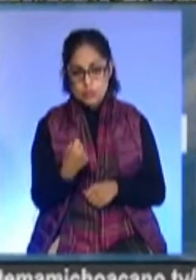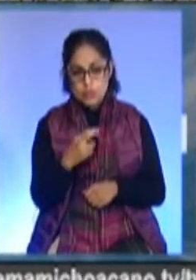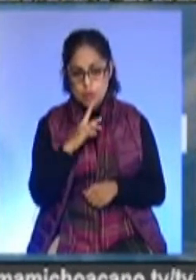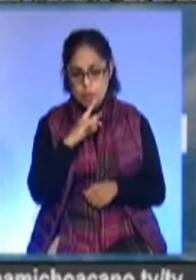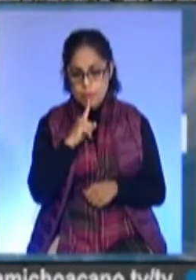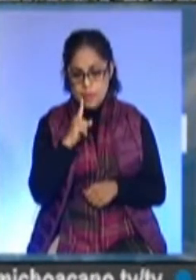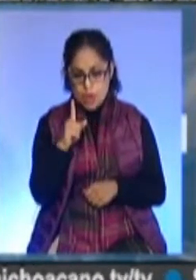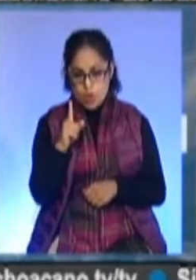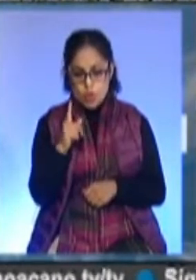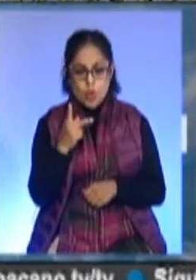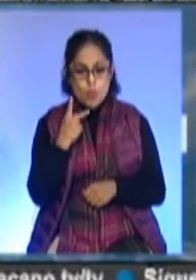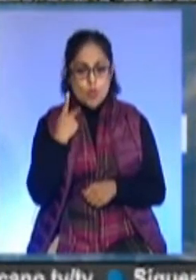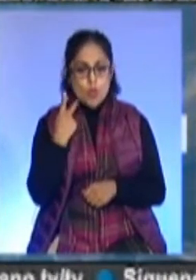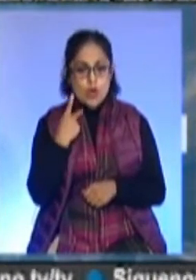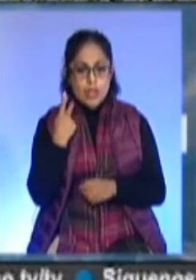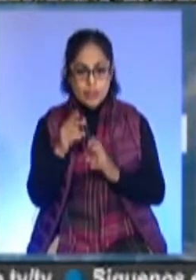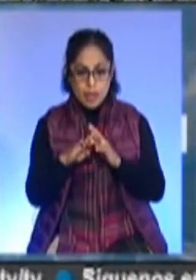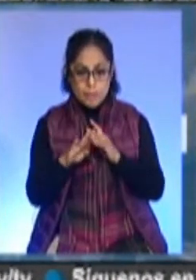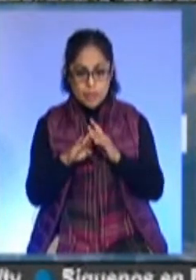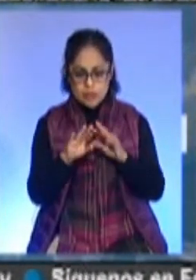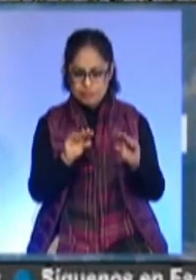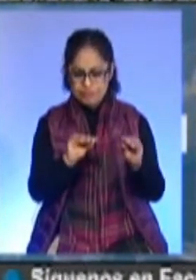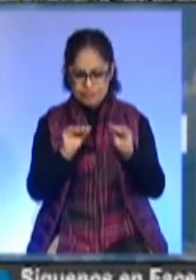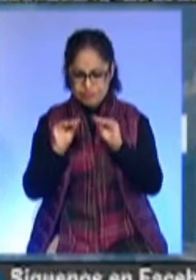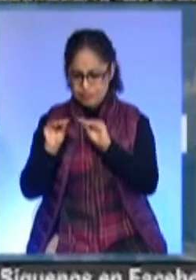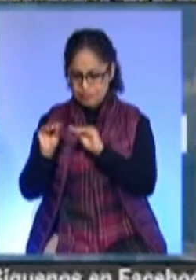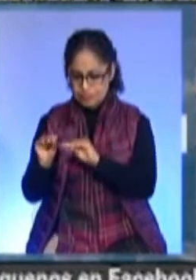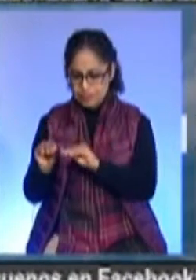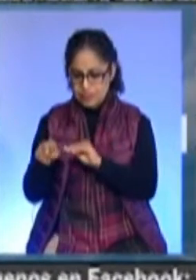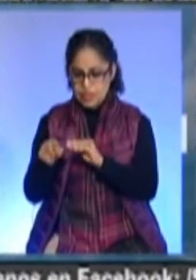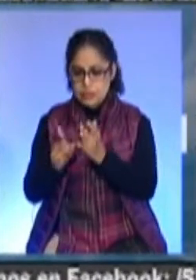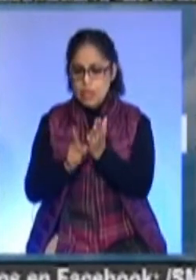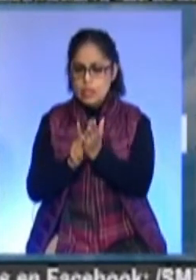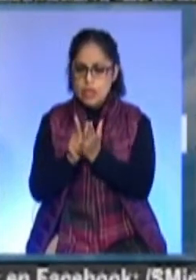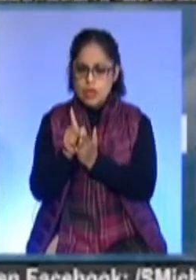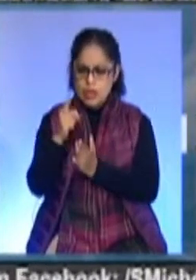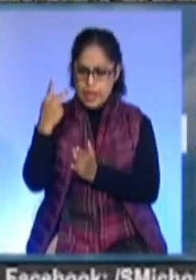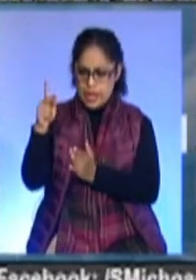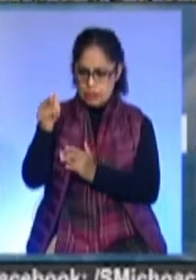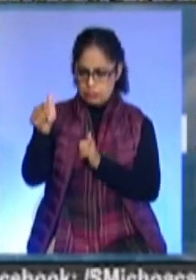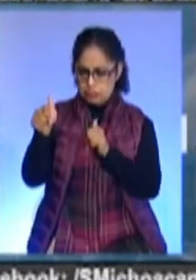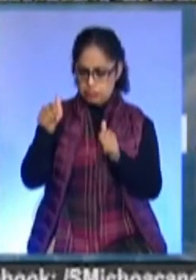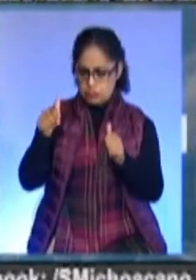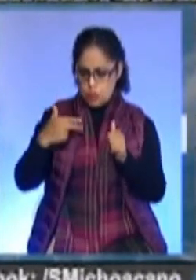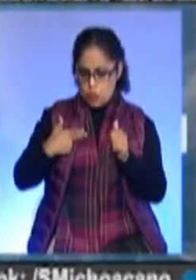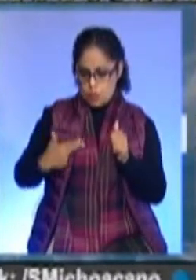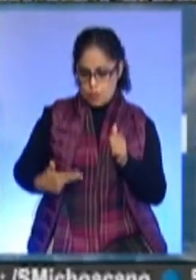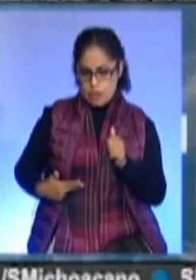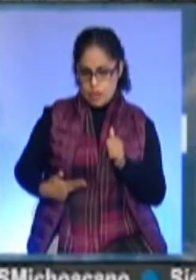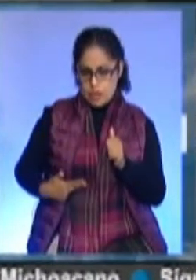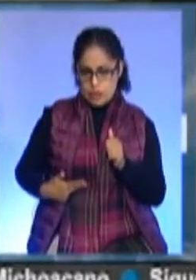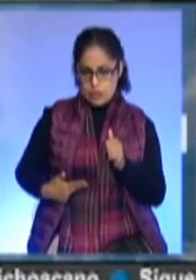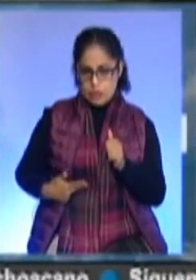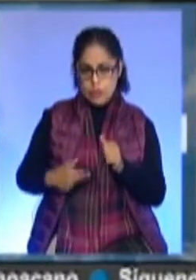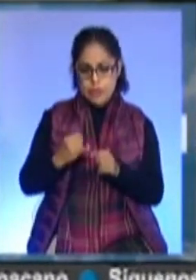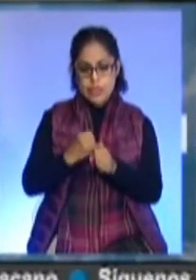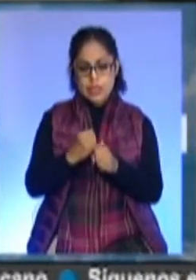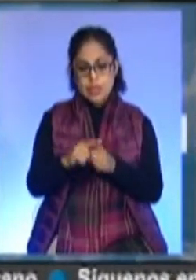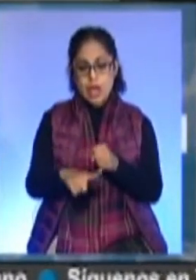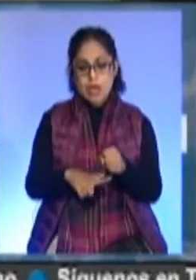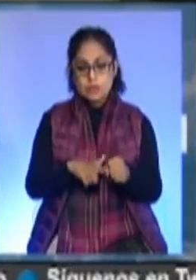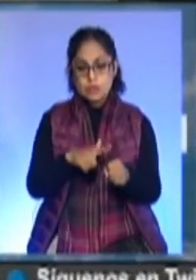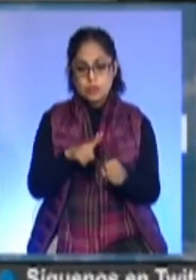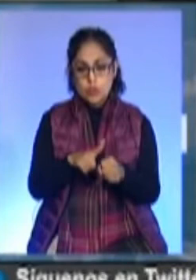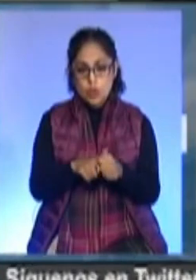la política migratoria desde otros ojos. Insisto, la migración es un derecho humano, la migración es un fenómeno internacional, no es un